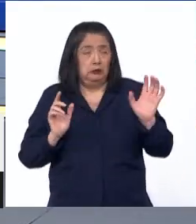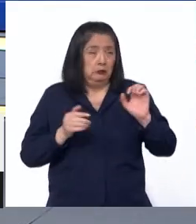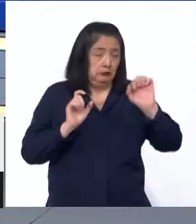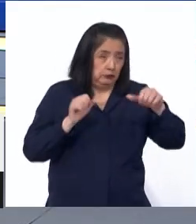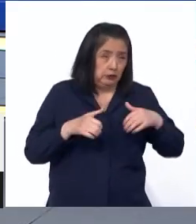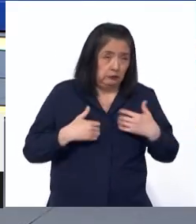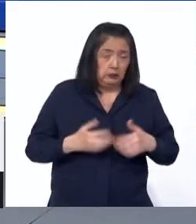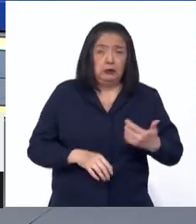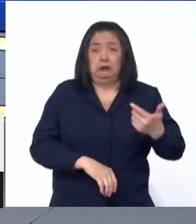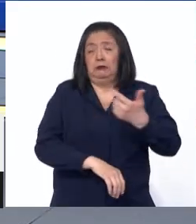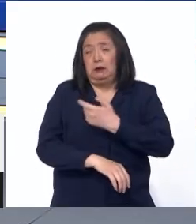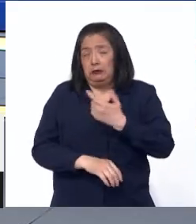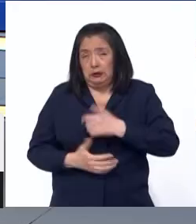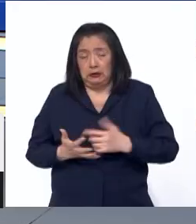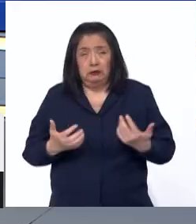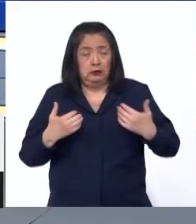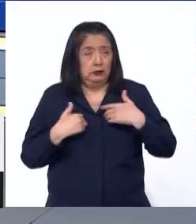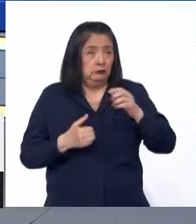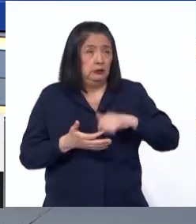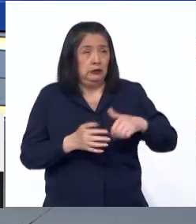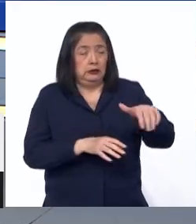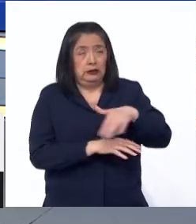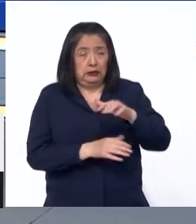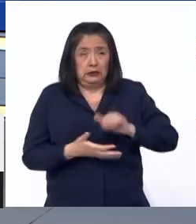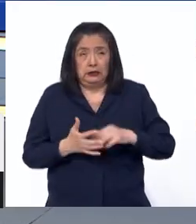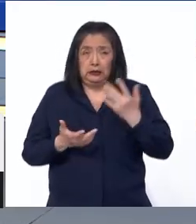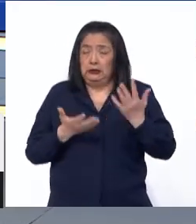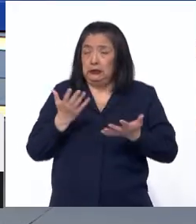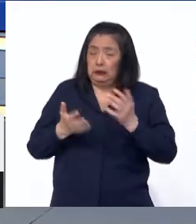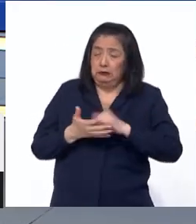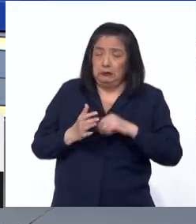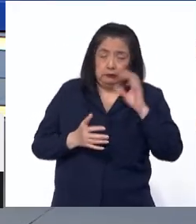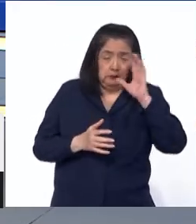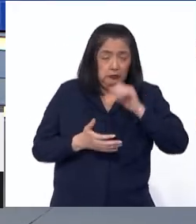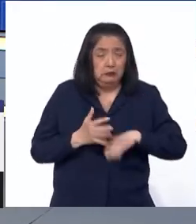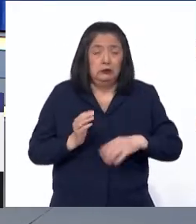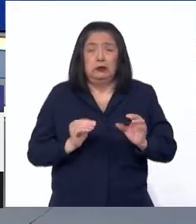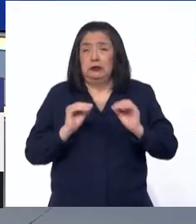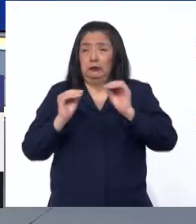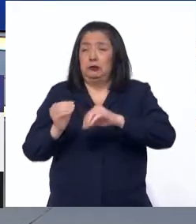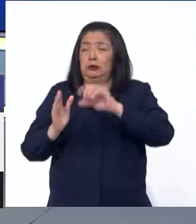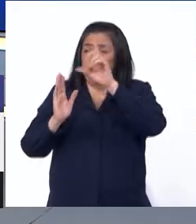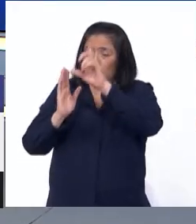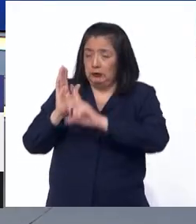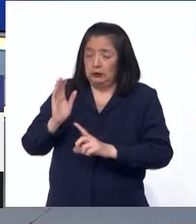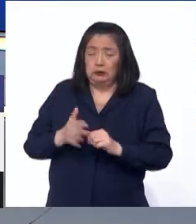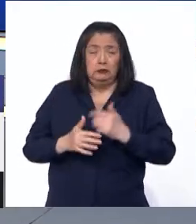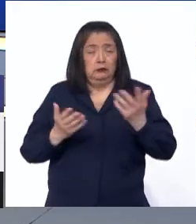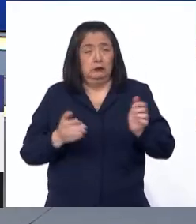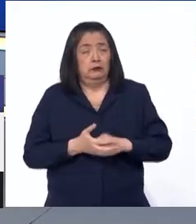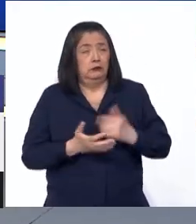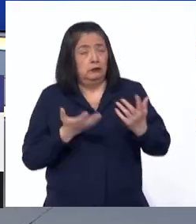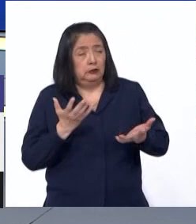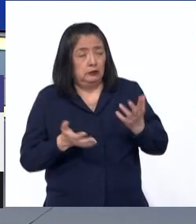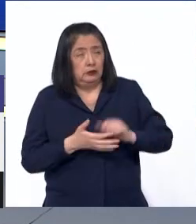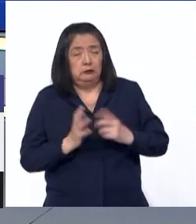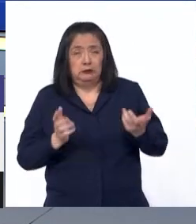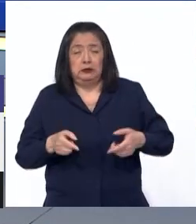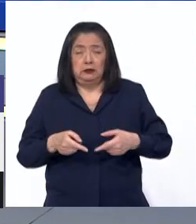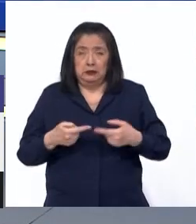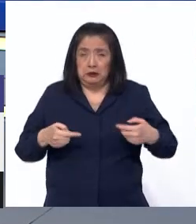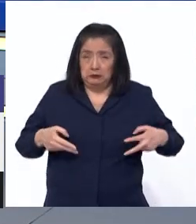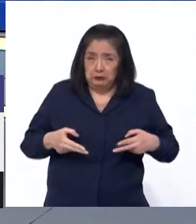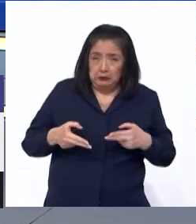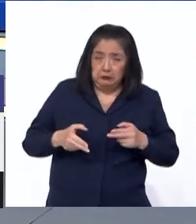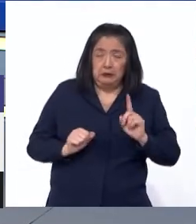para vacunar a estos animales callejeros, para en alguna medida buscar empadronarlos, hacerles algún trabajo de